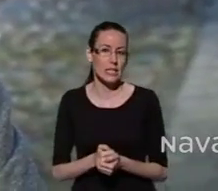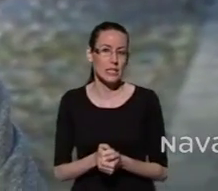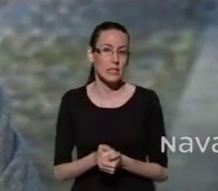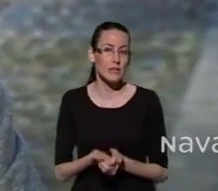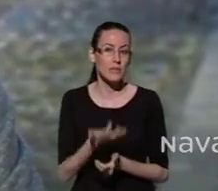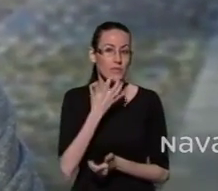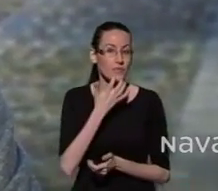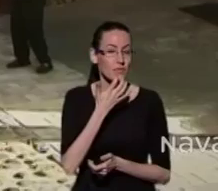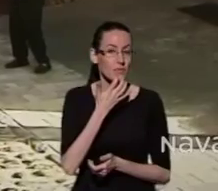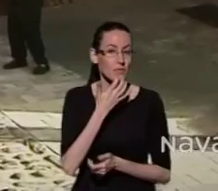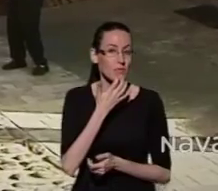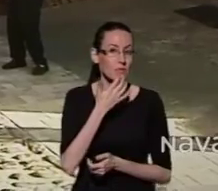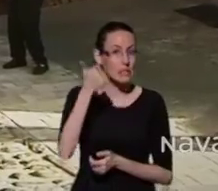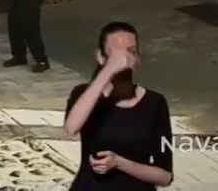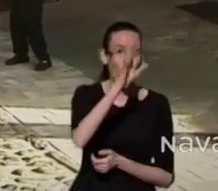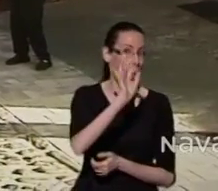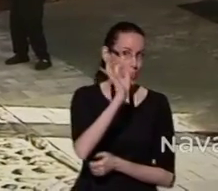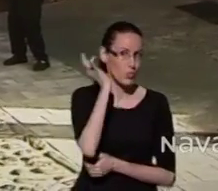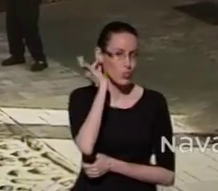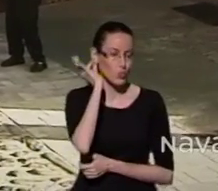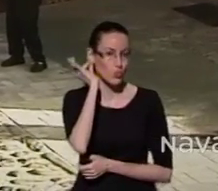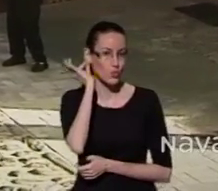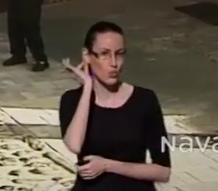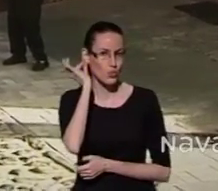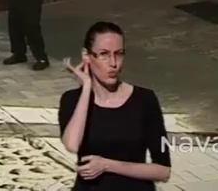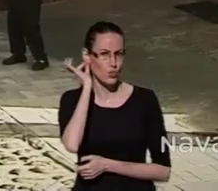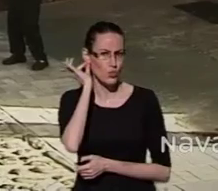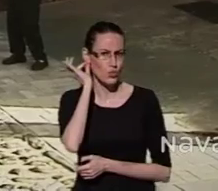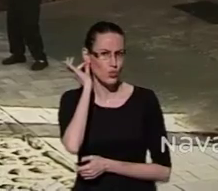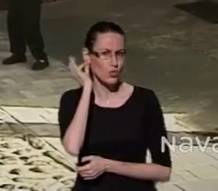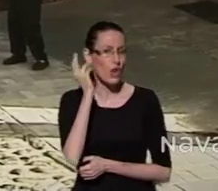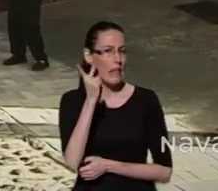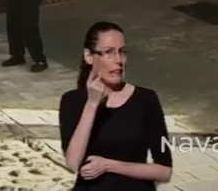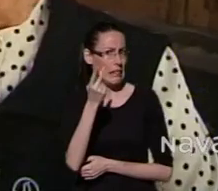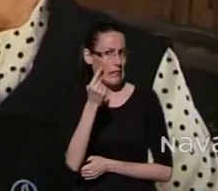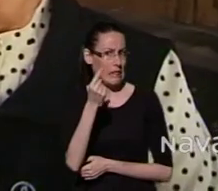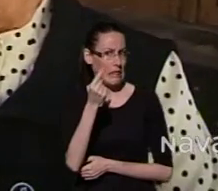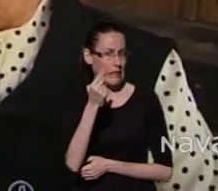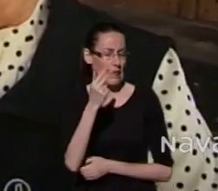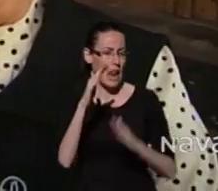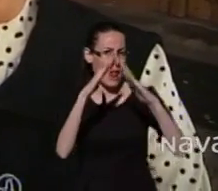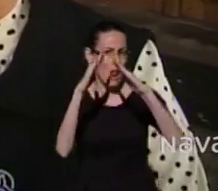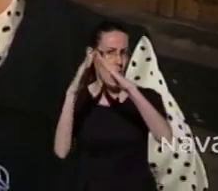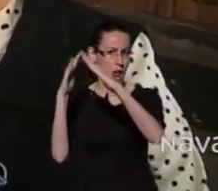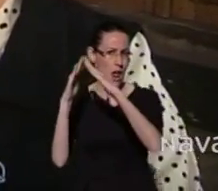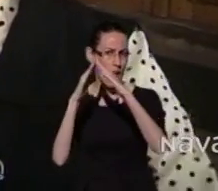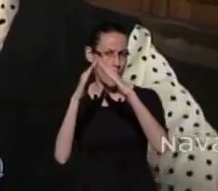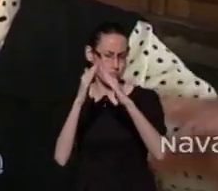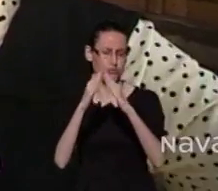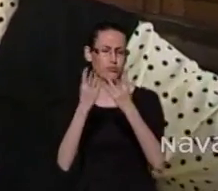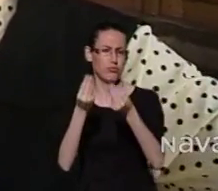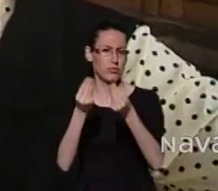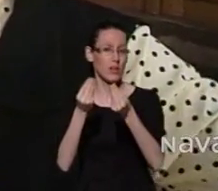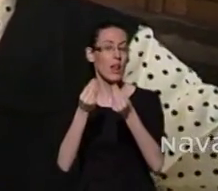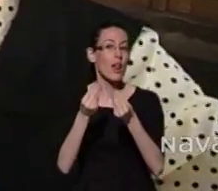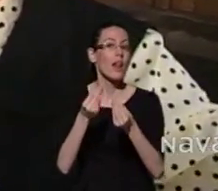la chica son unos apoderados que tienen varias casas. La mujer llevaba en un